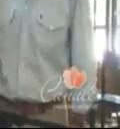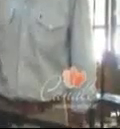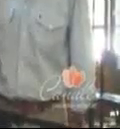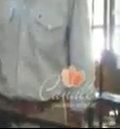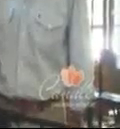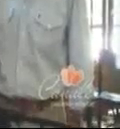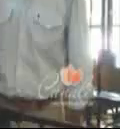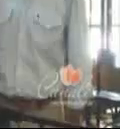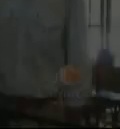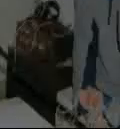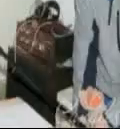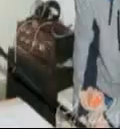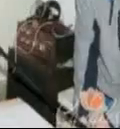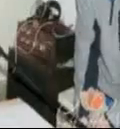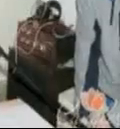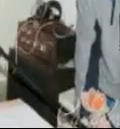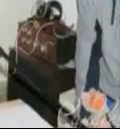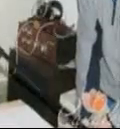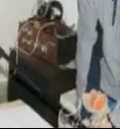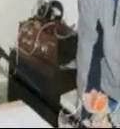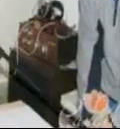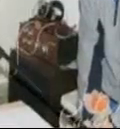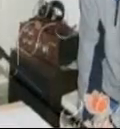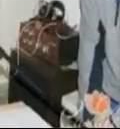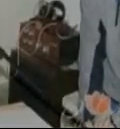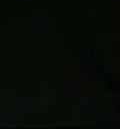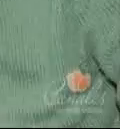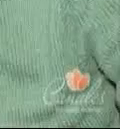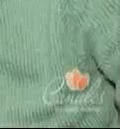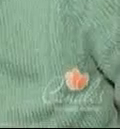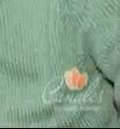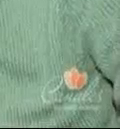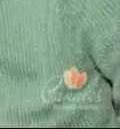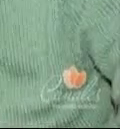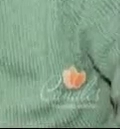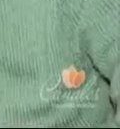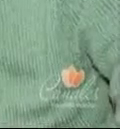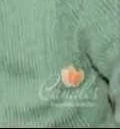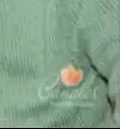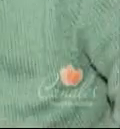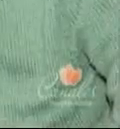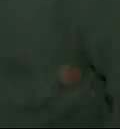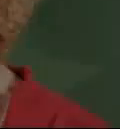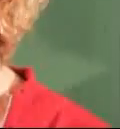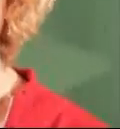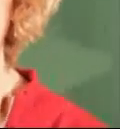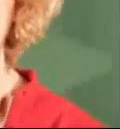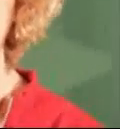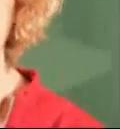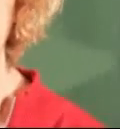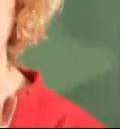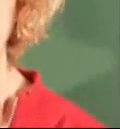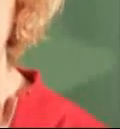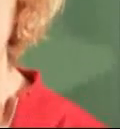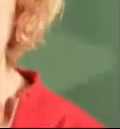Educación del Niño Sordo en la Universidad del Museo Social Argentino. Es fundadora y directora de Canales, una asociación civil en